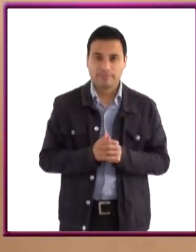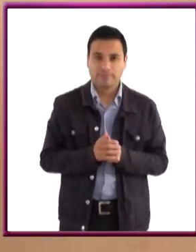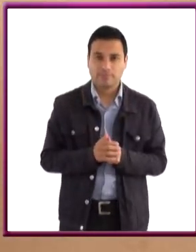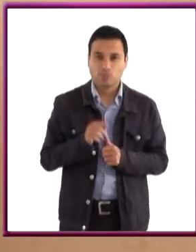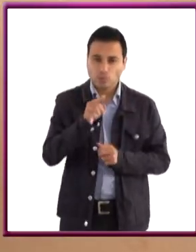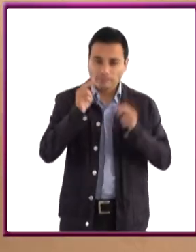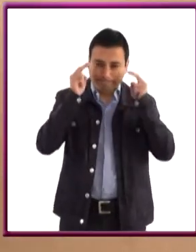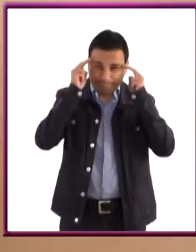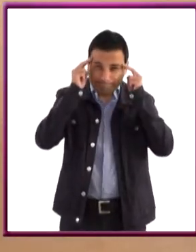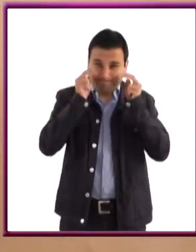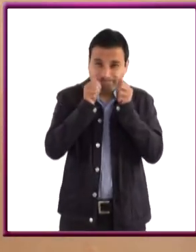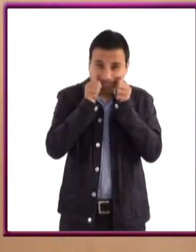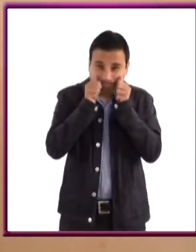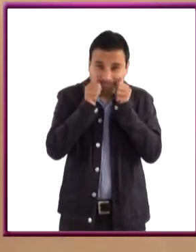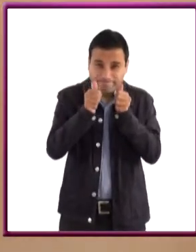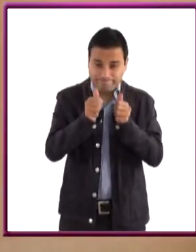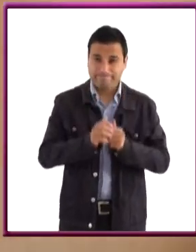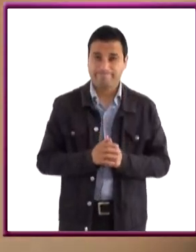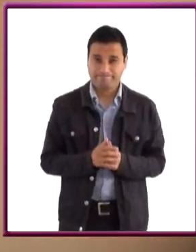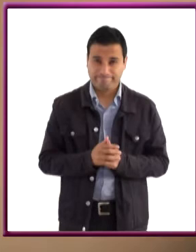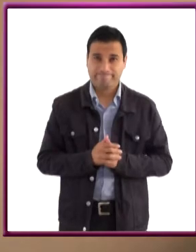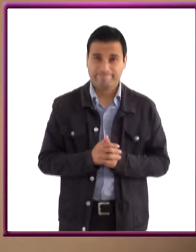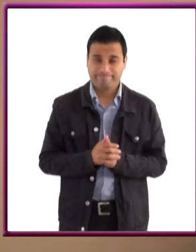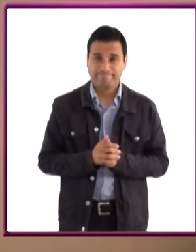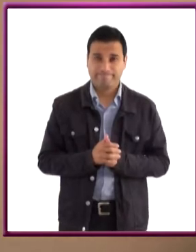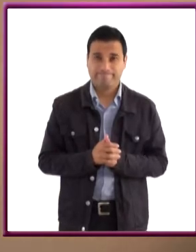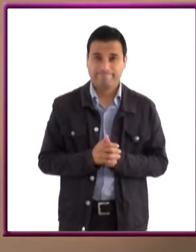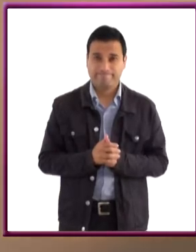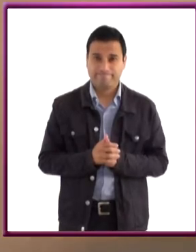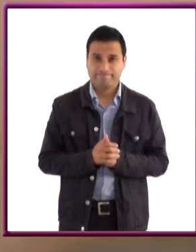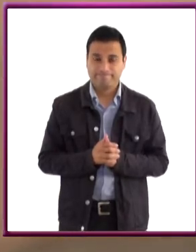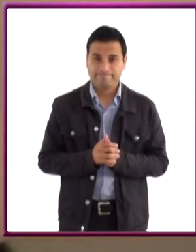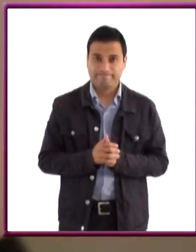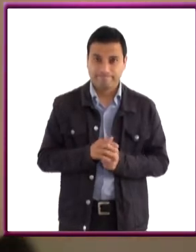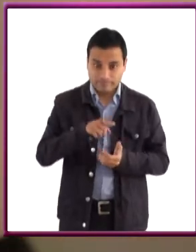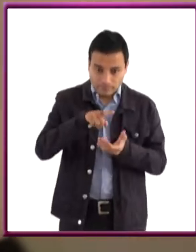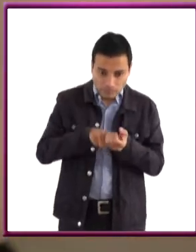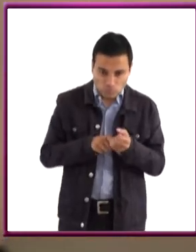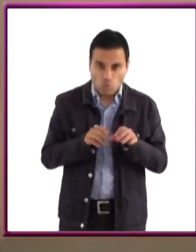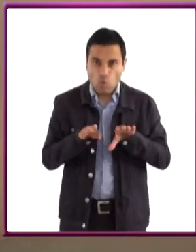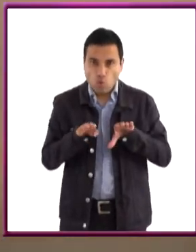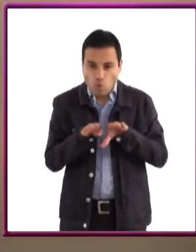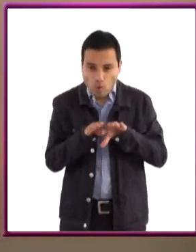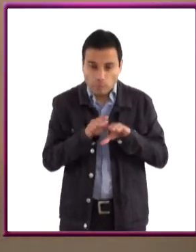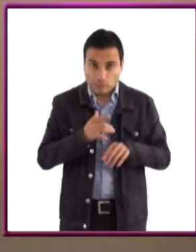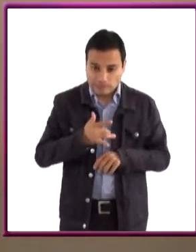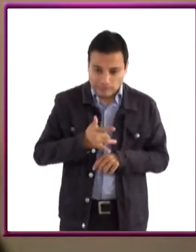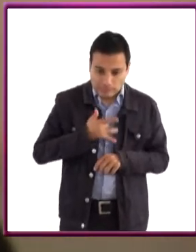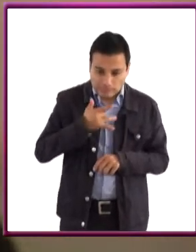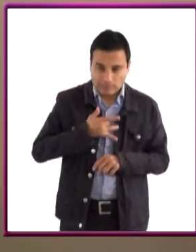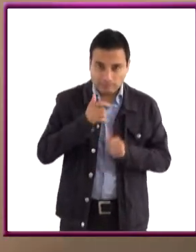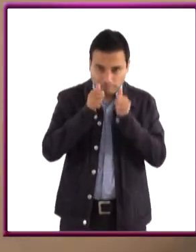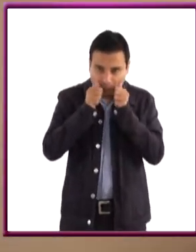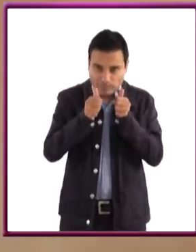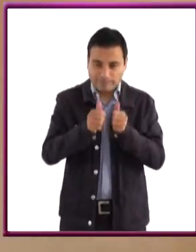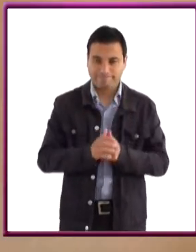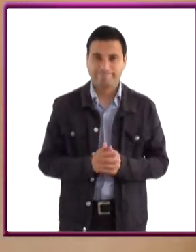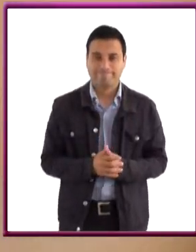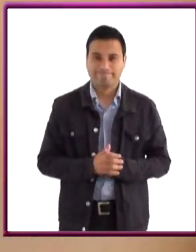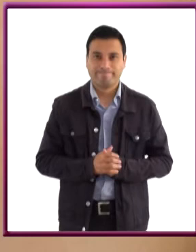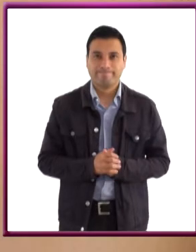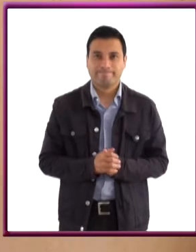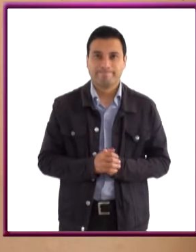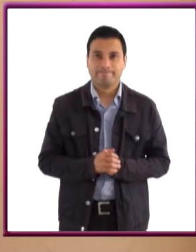Mantén tu atención en ese lugar, notando el movimiento adentro y afuera al respirar.